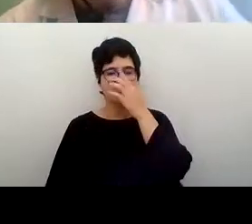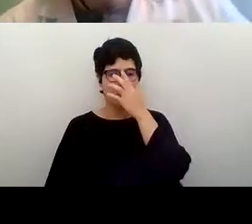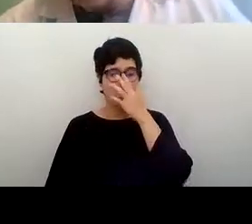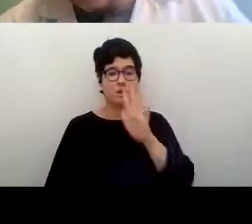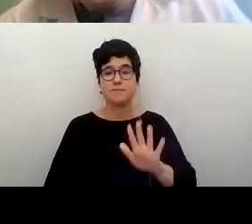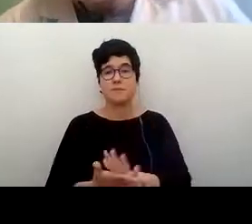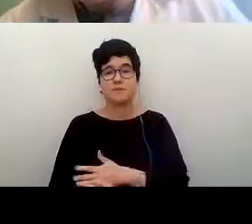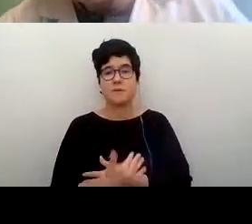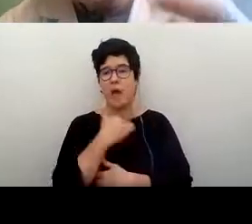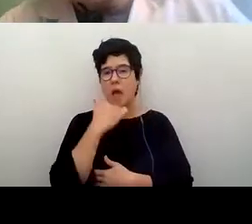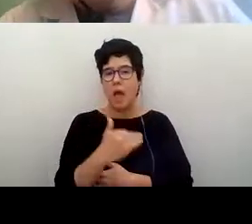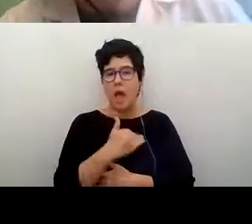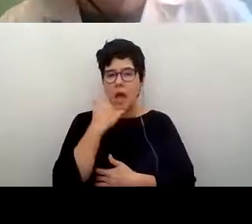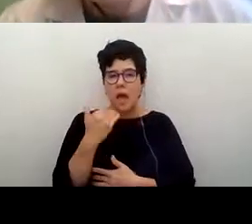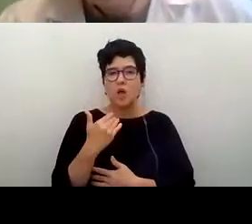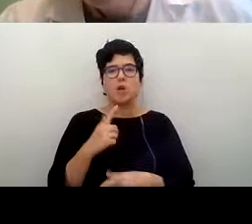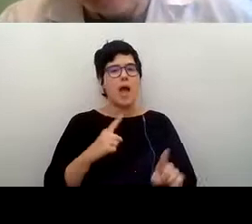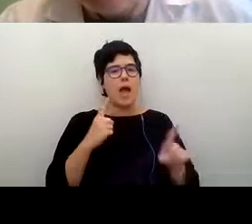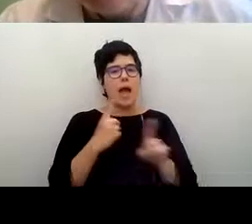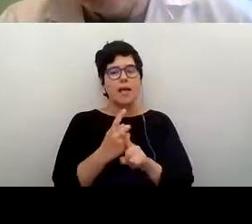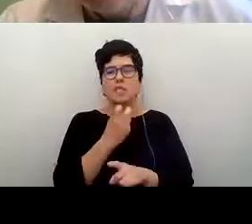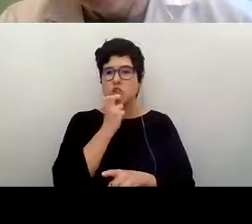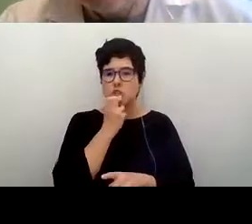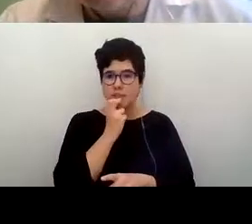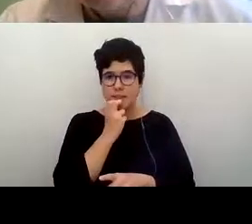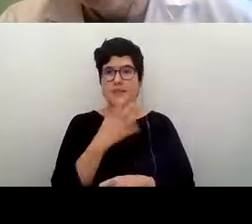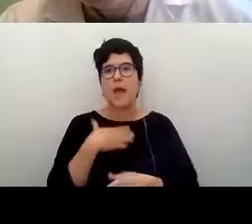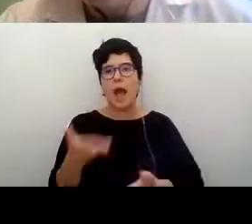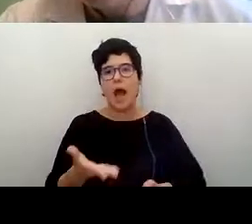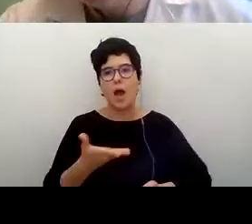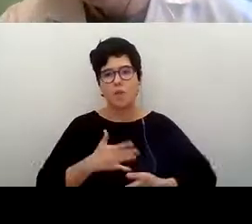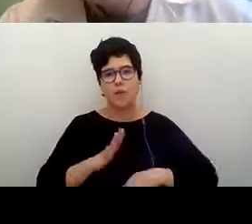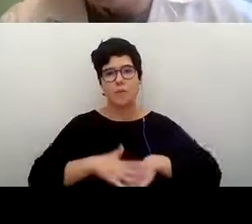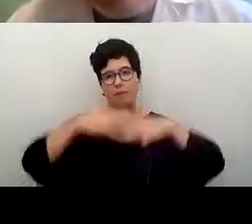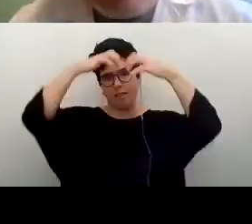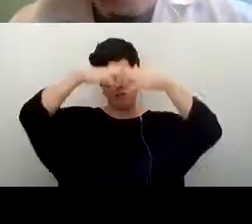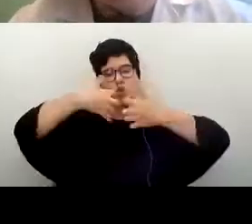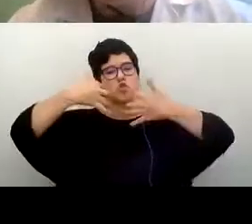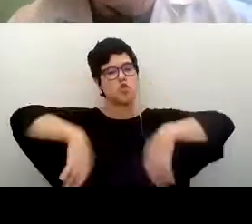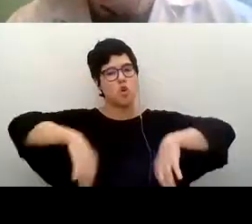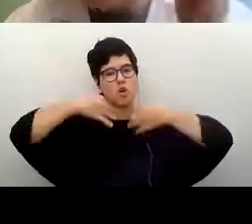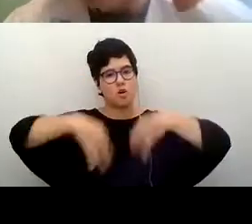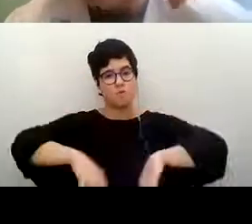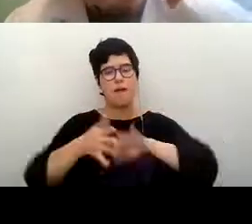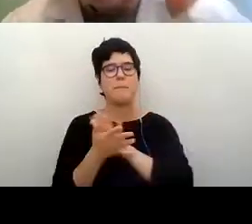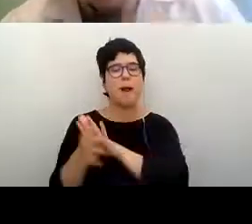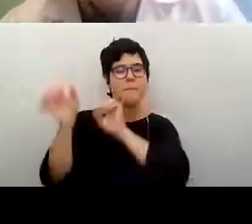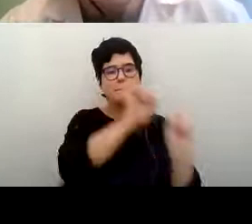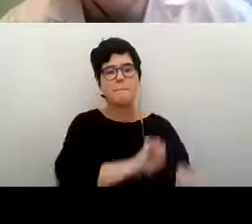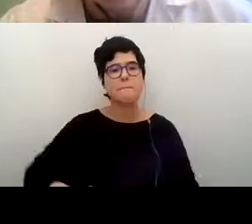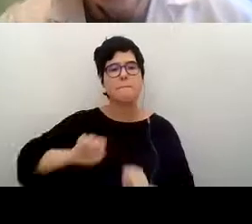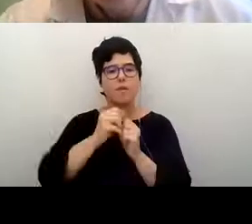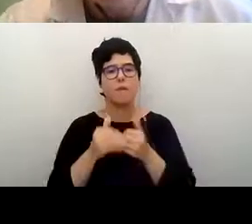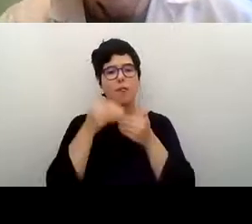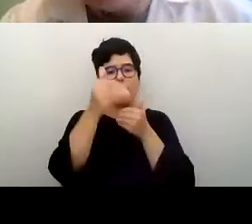cualquier antioxidante que actúe a este nivel va a ayudar a la función cognitiva normal y va a protegerla a medio y largo plazo